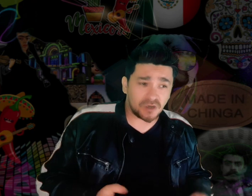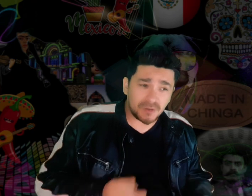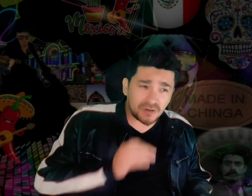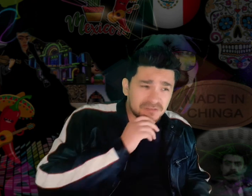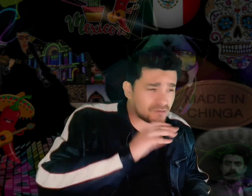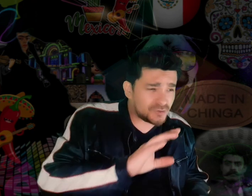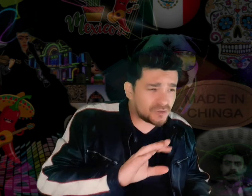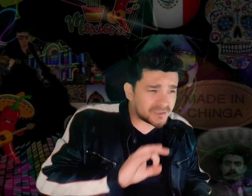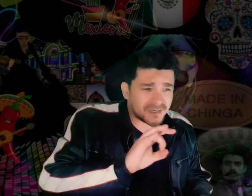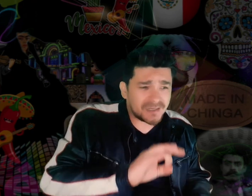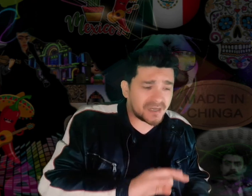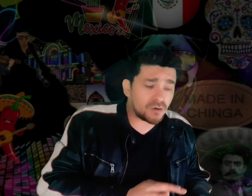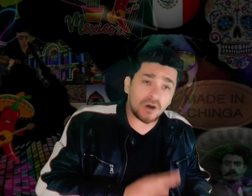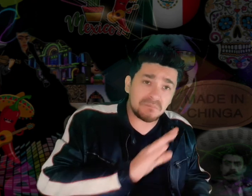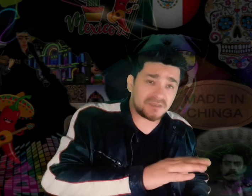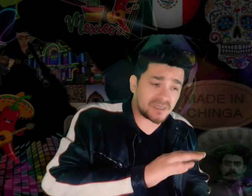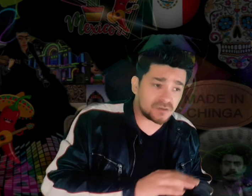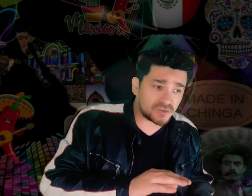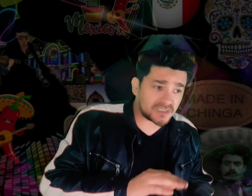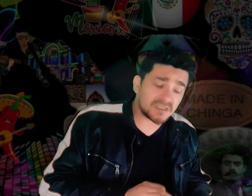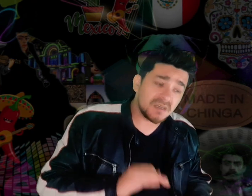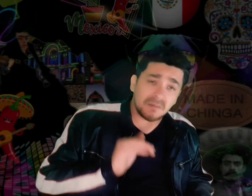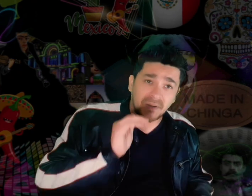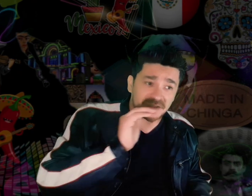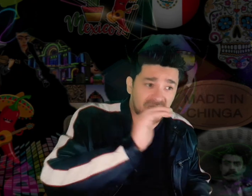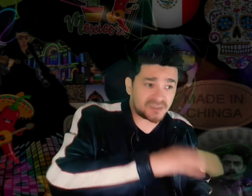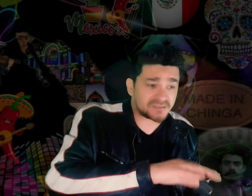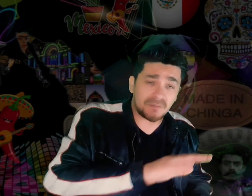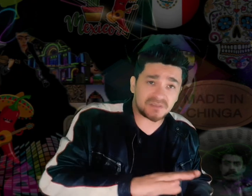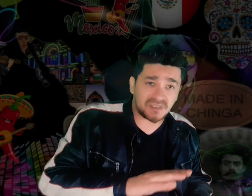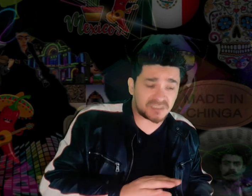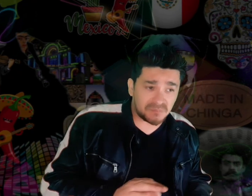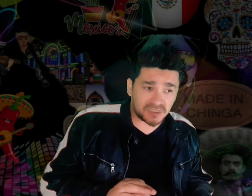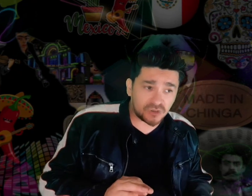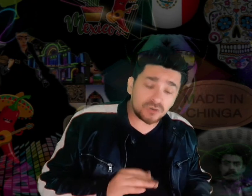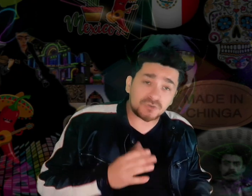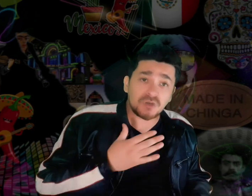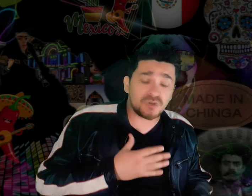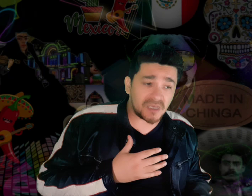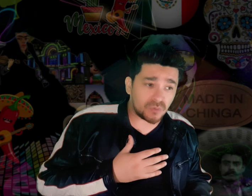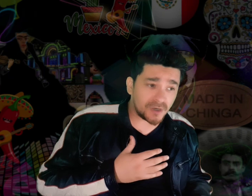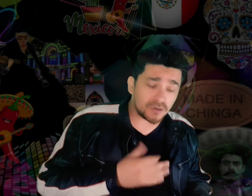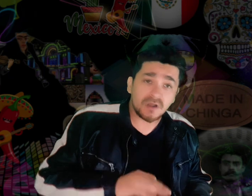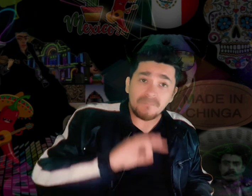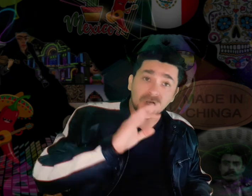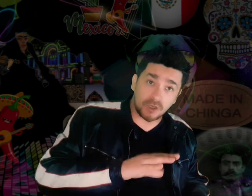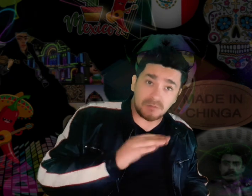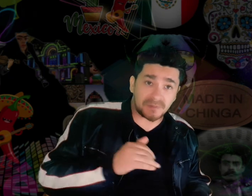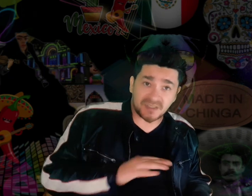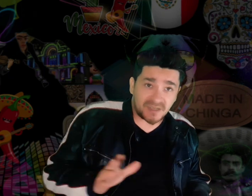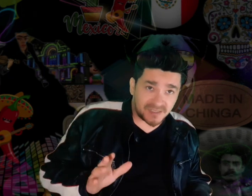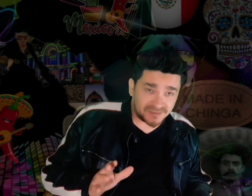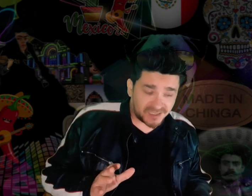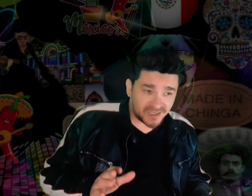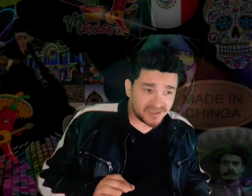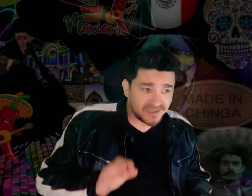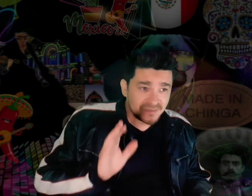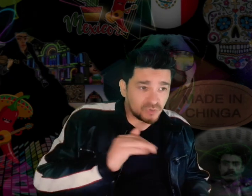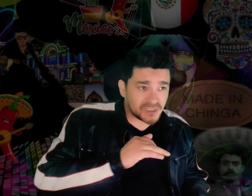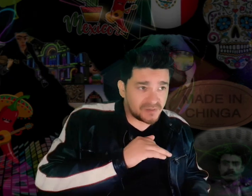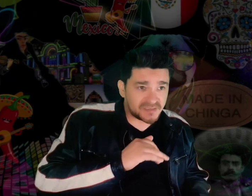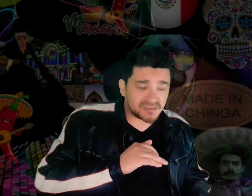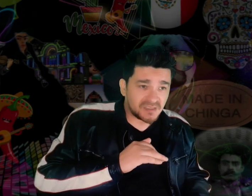de México. Pero ya cuando recalcan o inventan cosas para tirar atrás al presidente de México, no estoy muy de acuerdo. Lo mismo pasa acá en